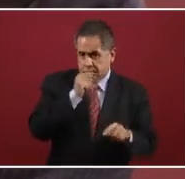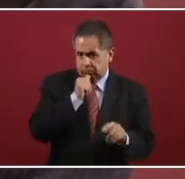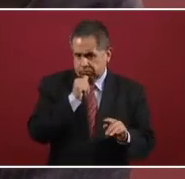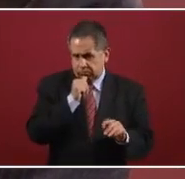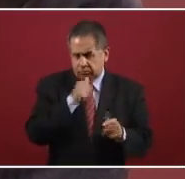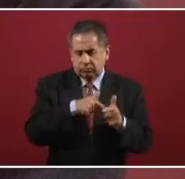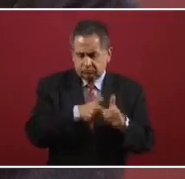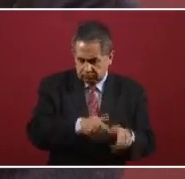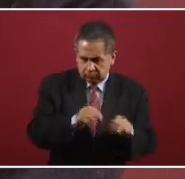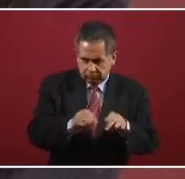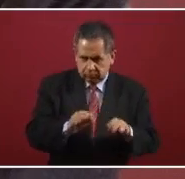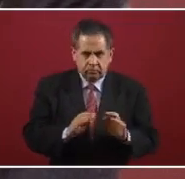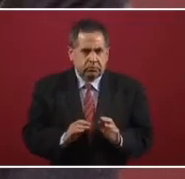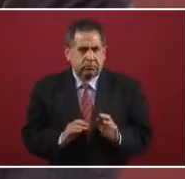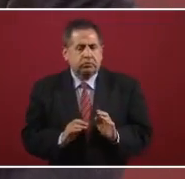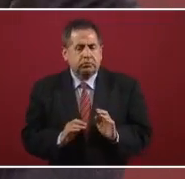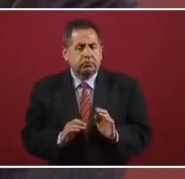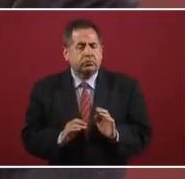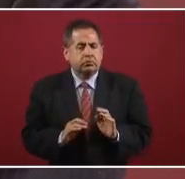no